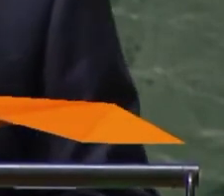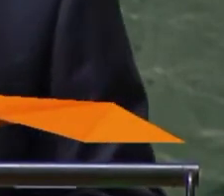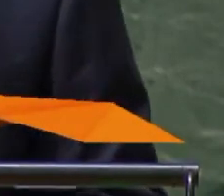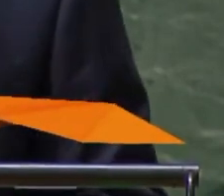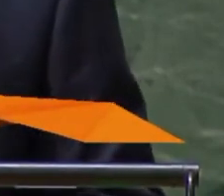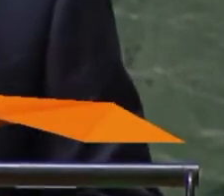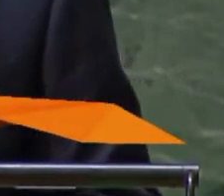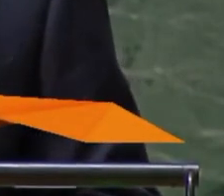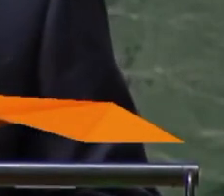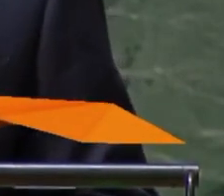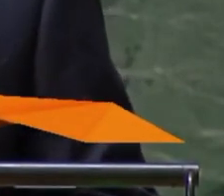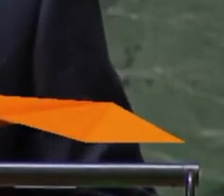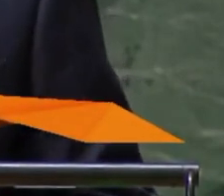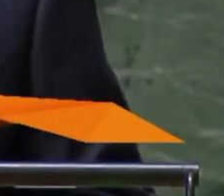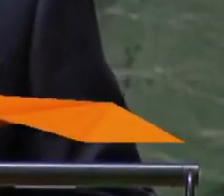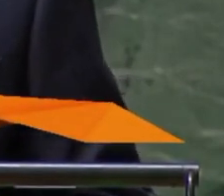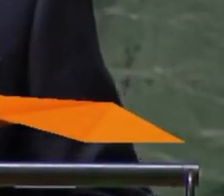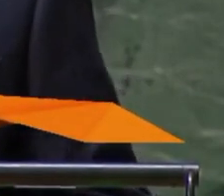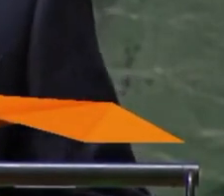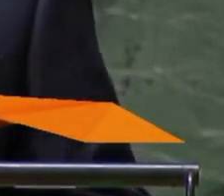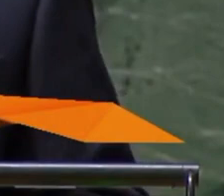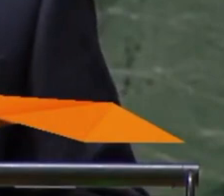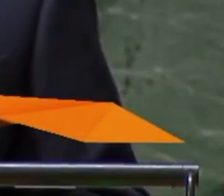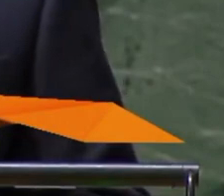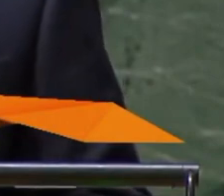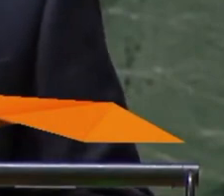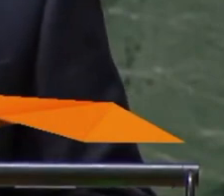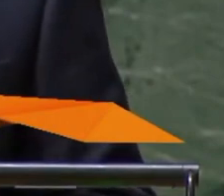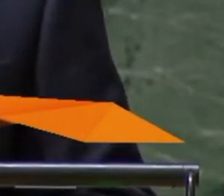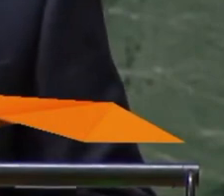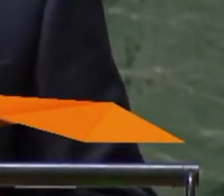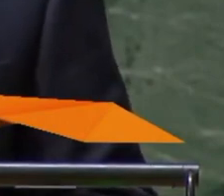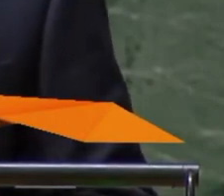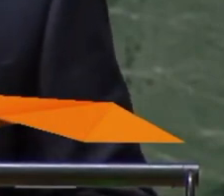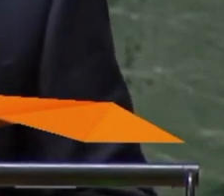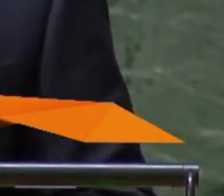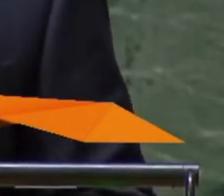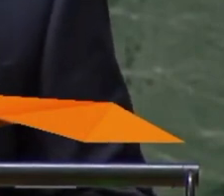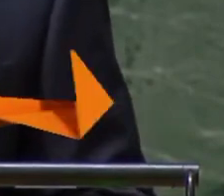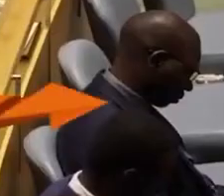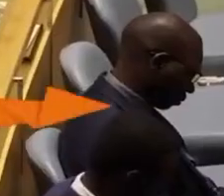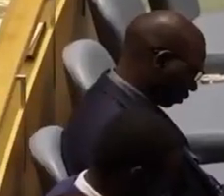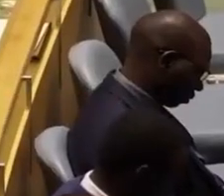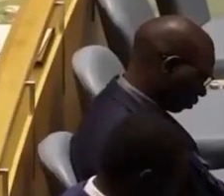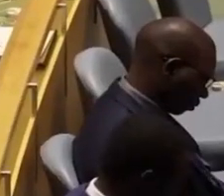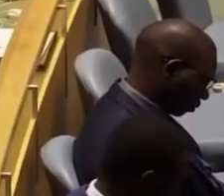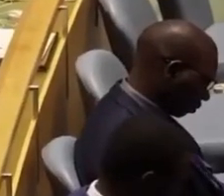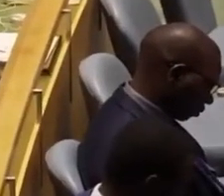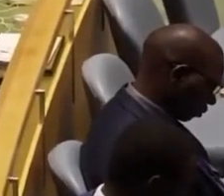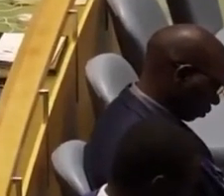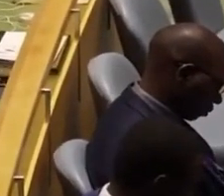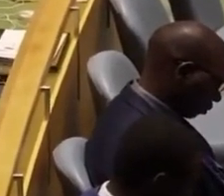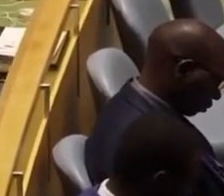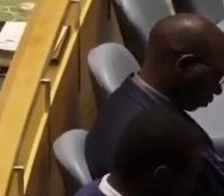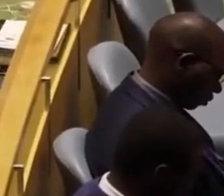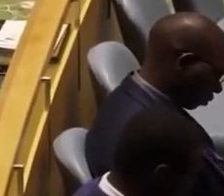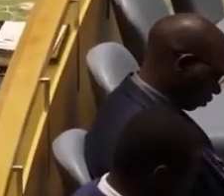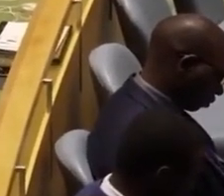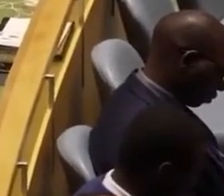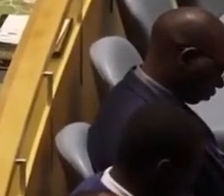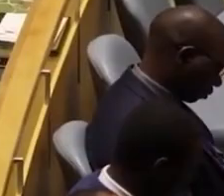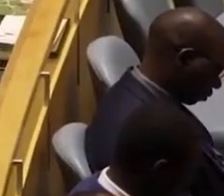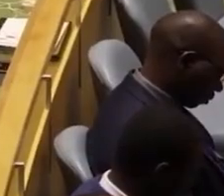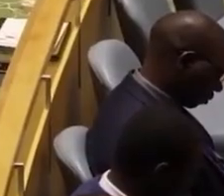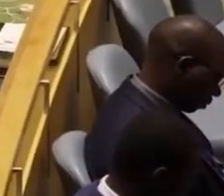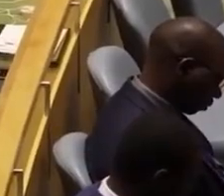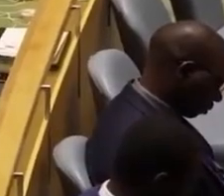transformación profunda del actual arquitectura financiera internacional porque es profundamente injusta a la crónica y